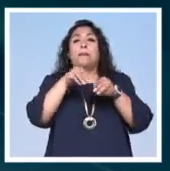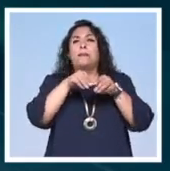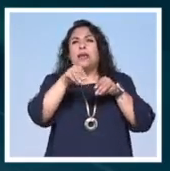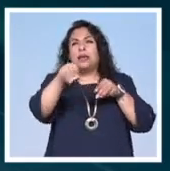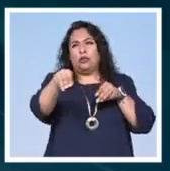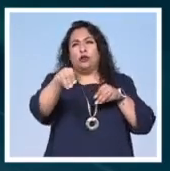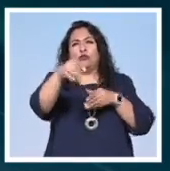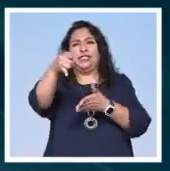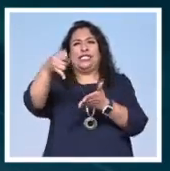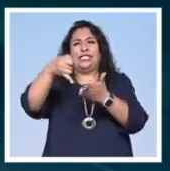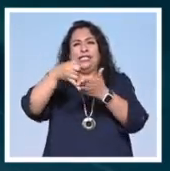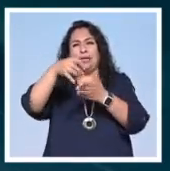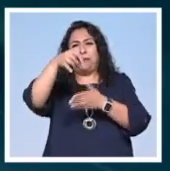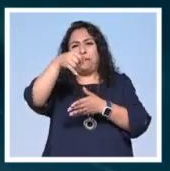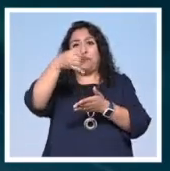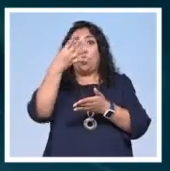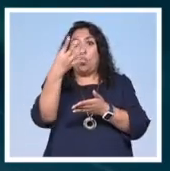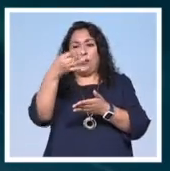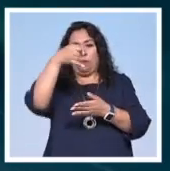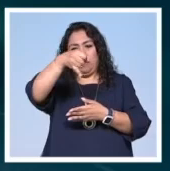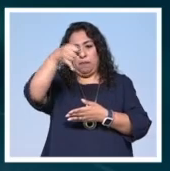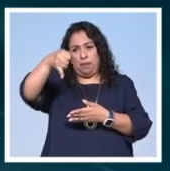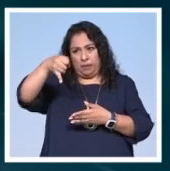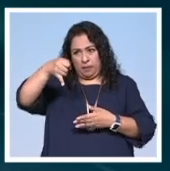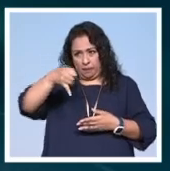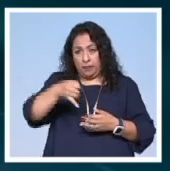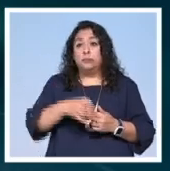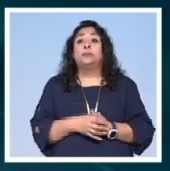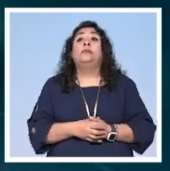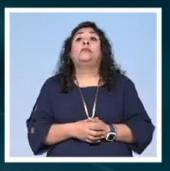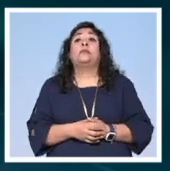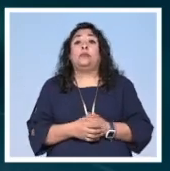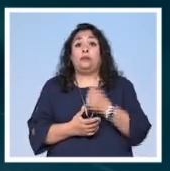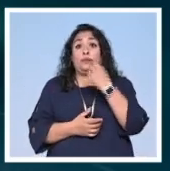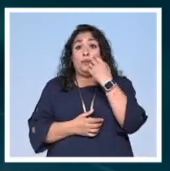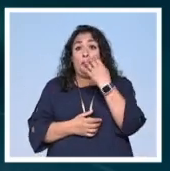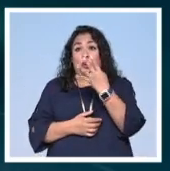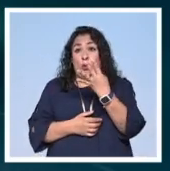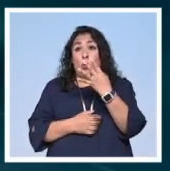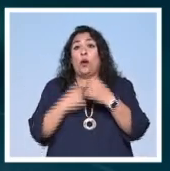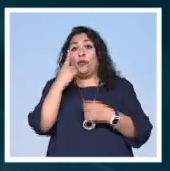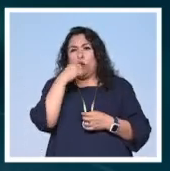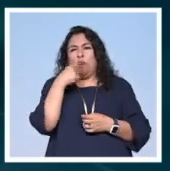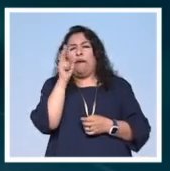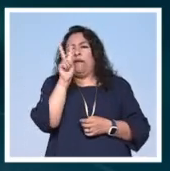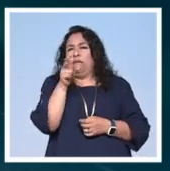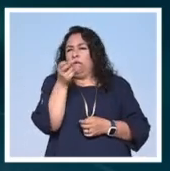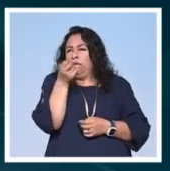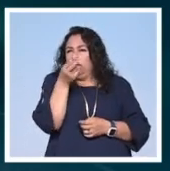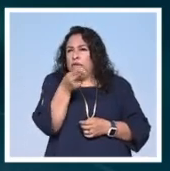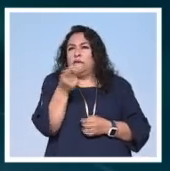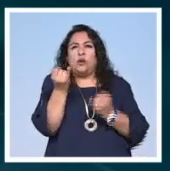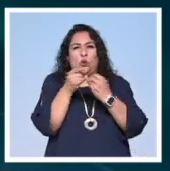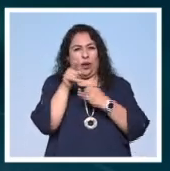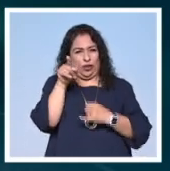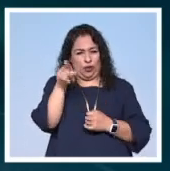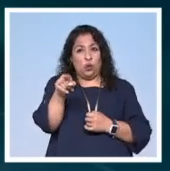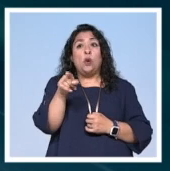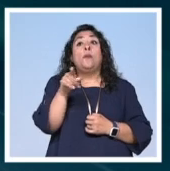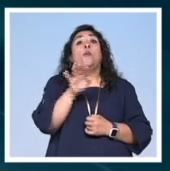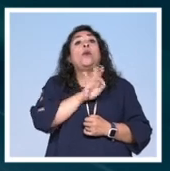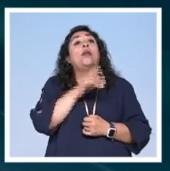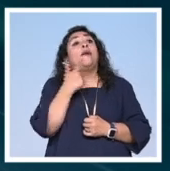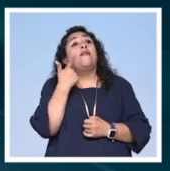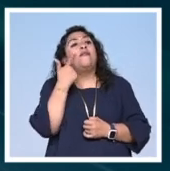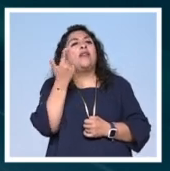archipiélago compuesto por cuatro Islas pero en esas 4 horas si eres muy sortudo así como tú Óscar van a poder